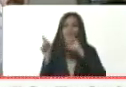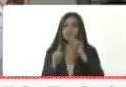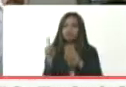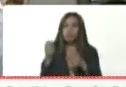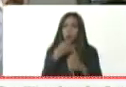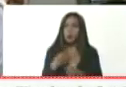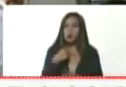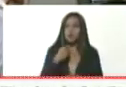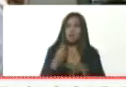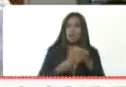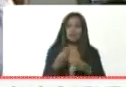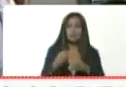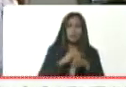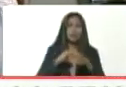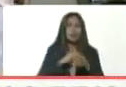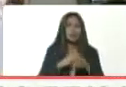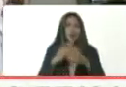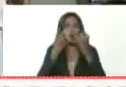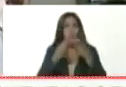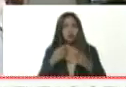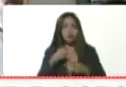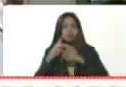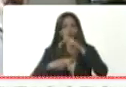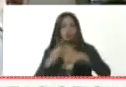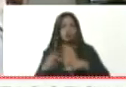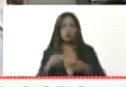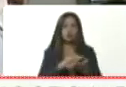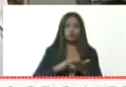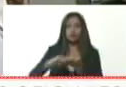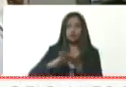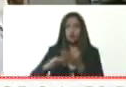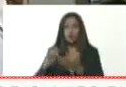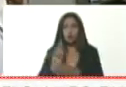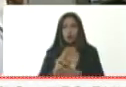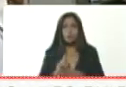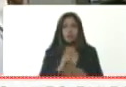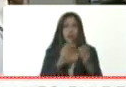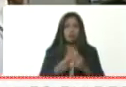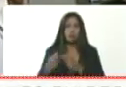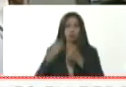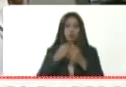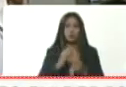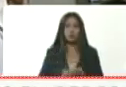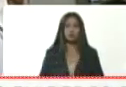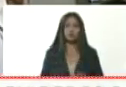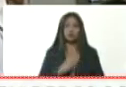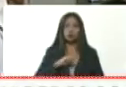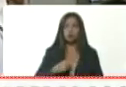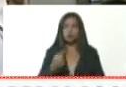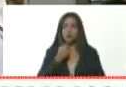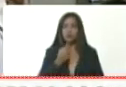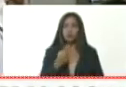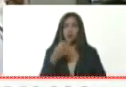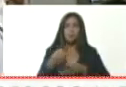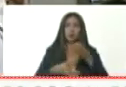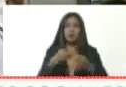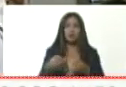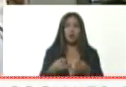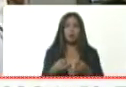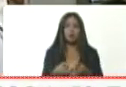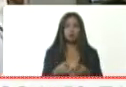y qué hace el ministerio de comercio en este proceso de recuperación económica nosotros les decimos a quienes hacen este